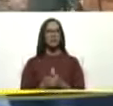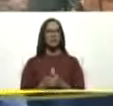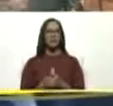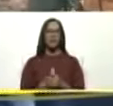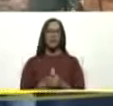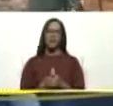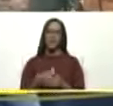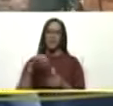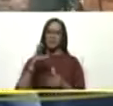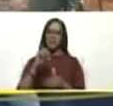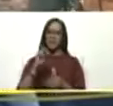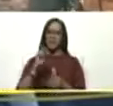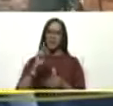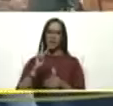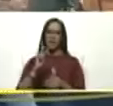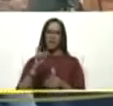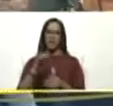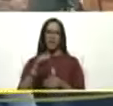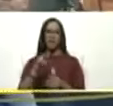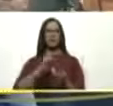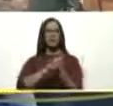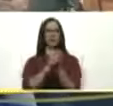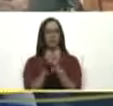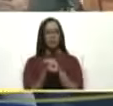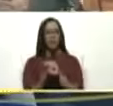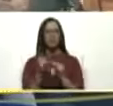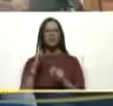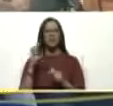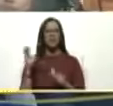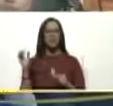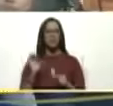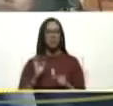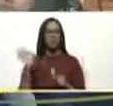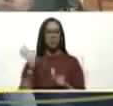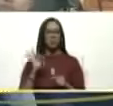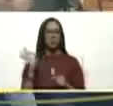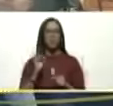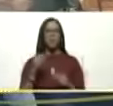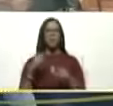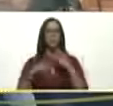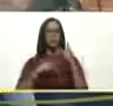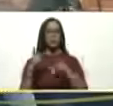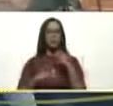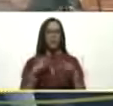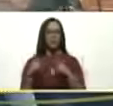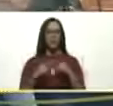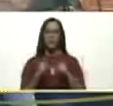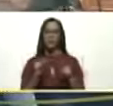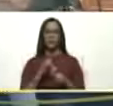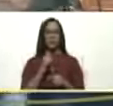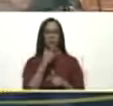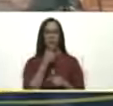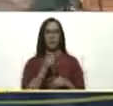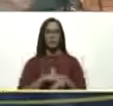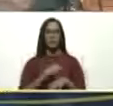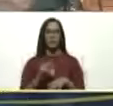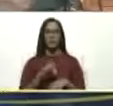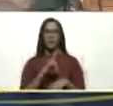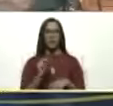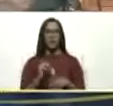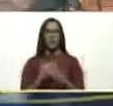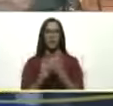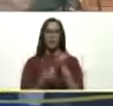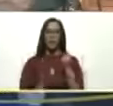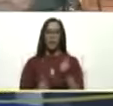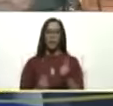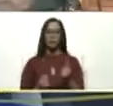CBG, transformadora, 100% productiva el día de hoy. Pero no ha sido fácil, porque no escapamos al coletazo